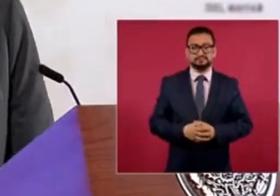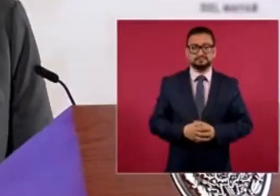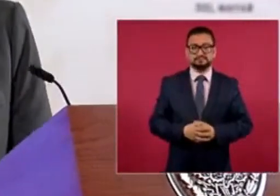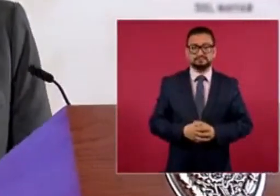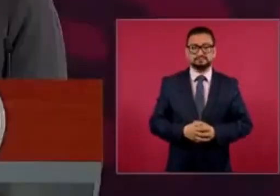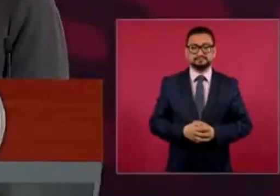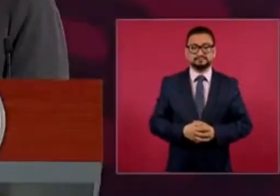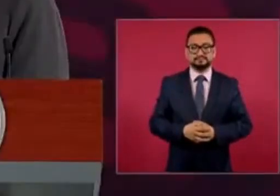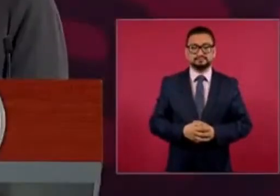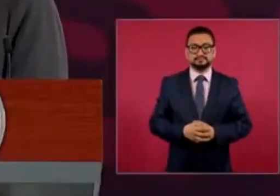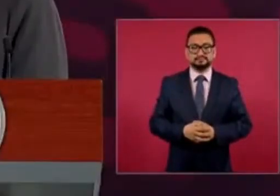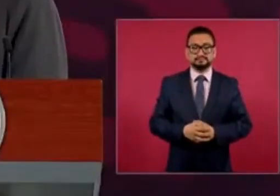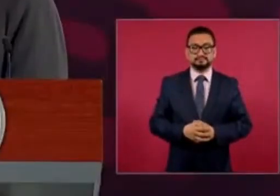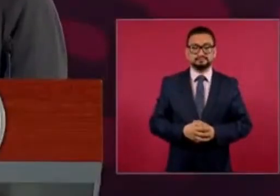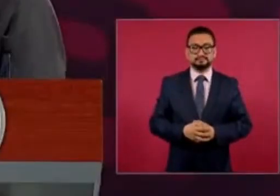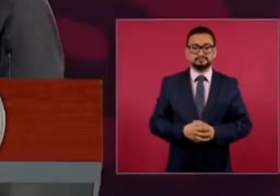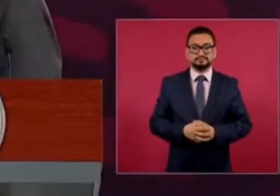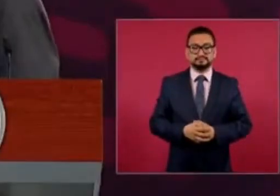Nacional